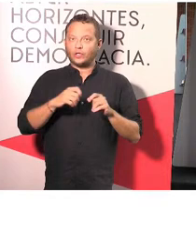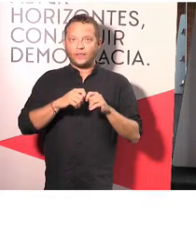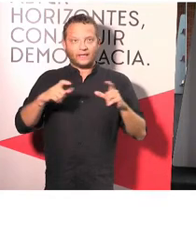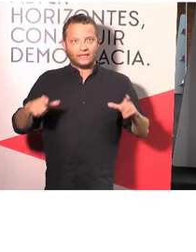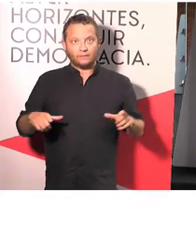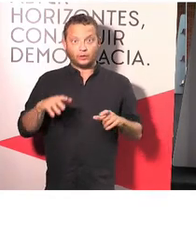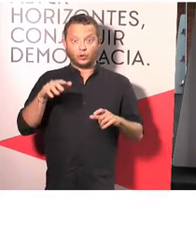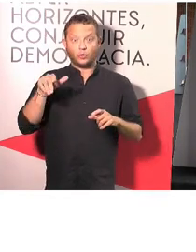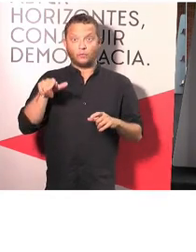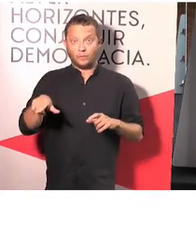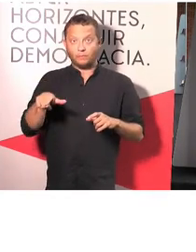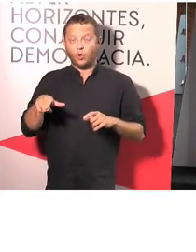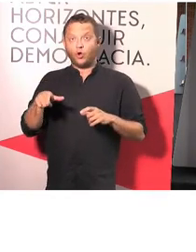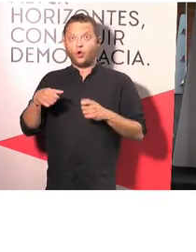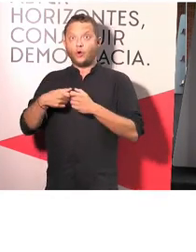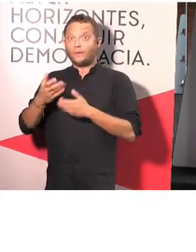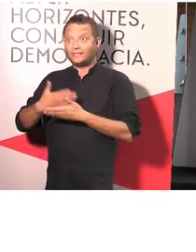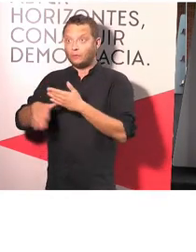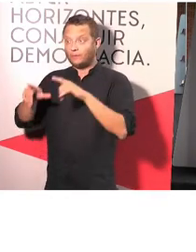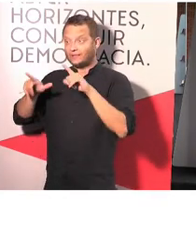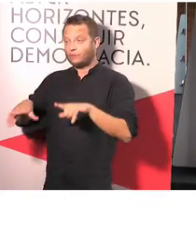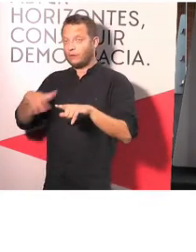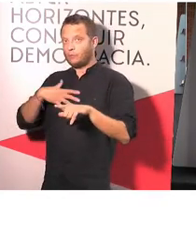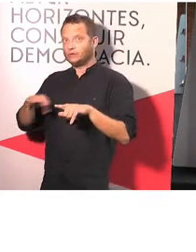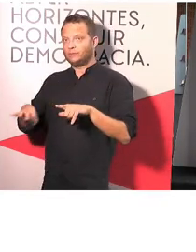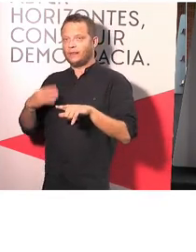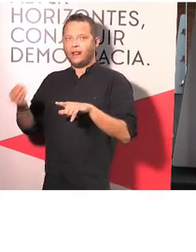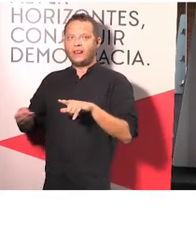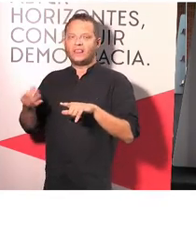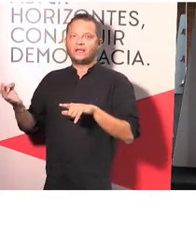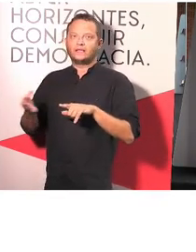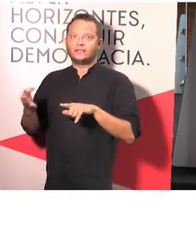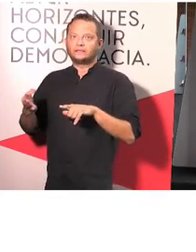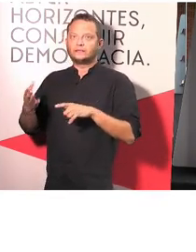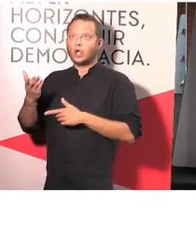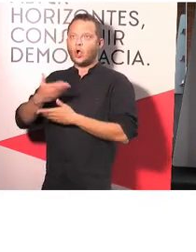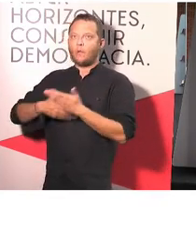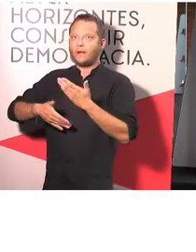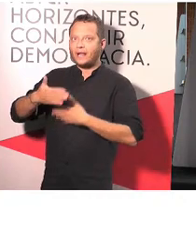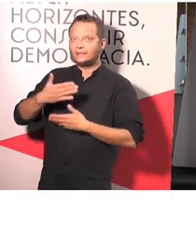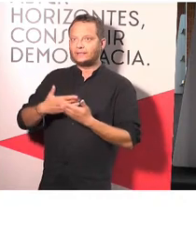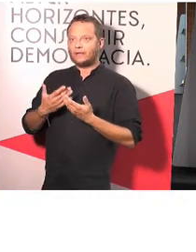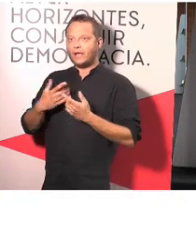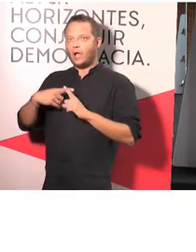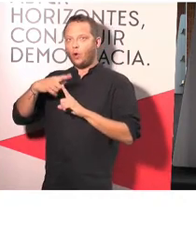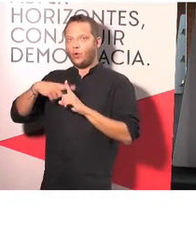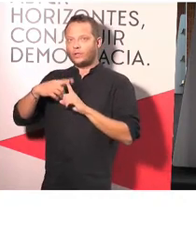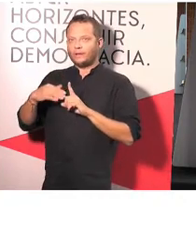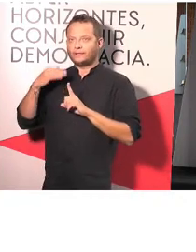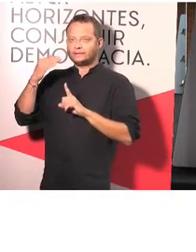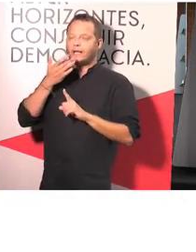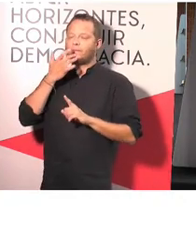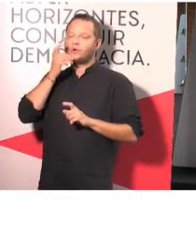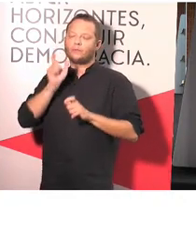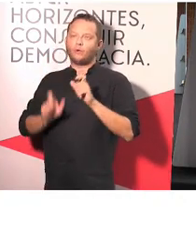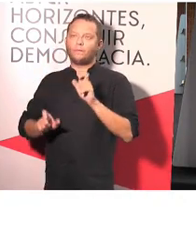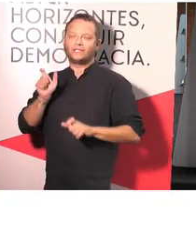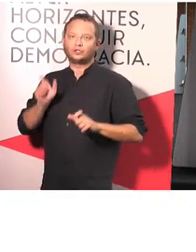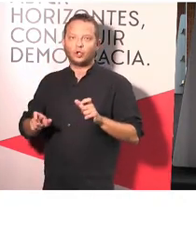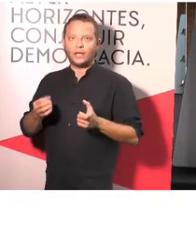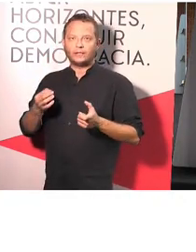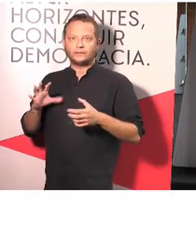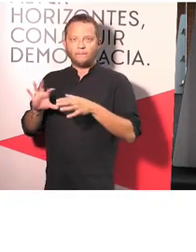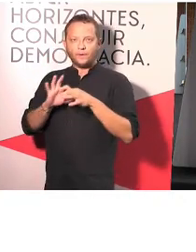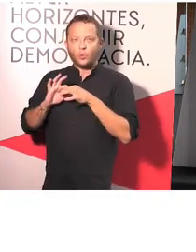crecimiento. Pues lo que aporta el cooperativismo de plataforma es la posibilidad de cooperativas a un nivel de escala